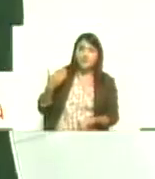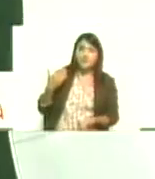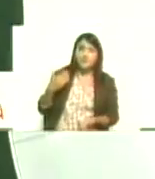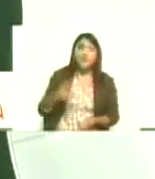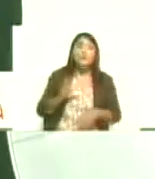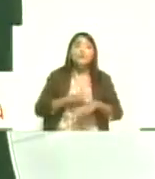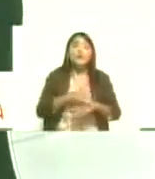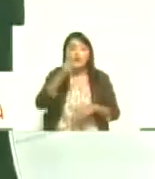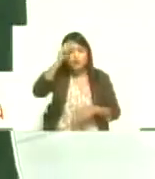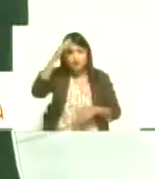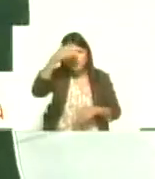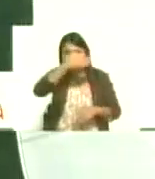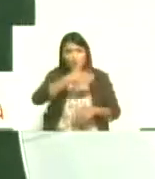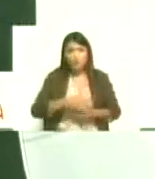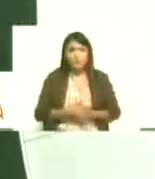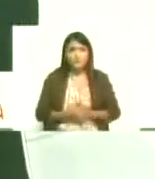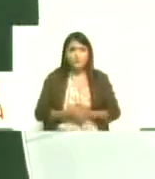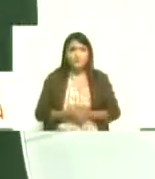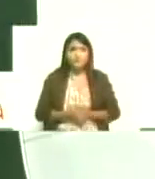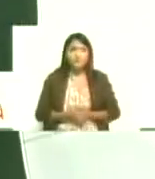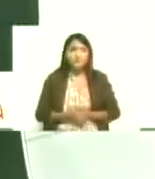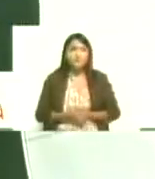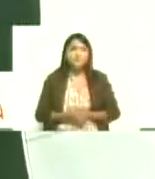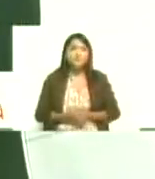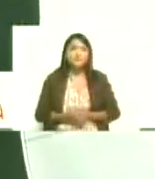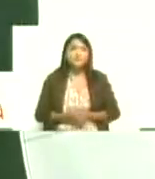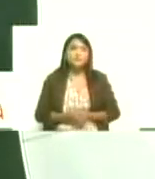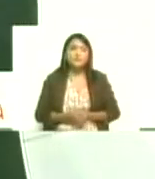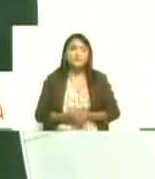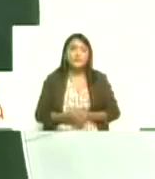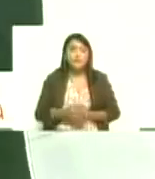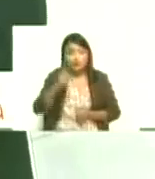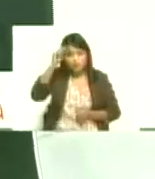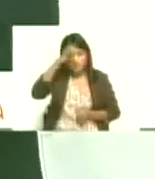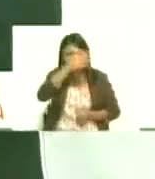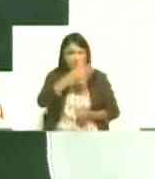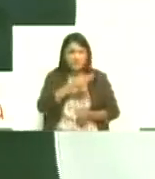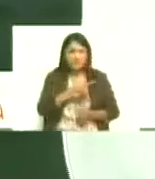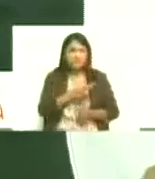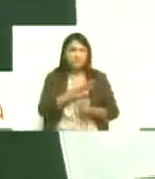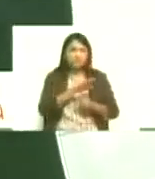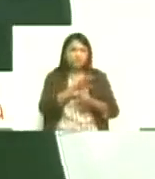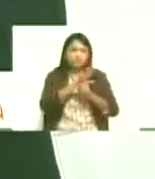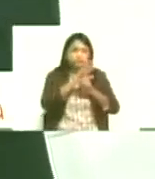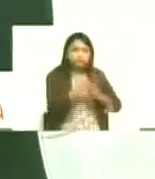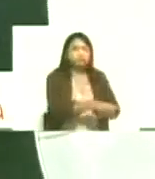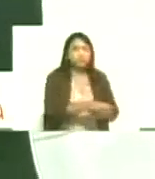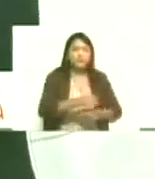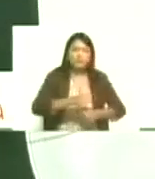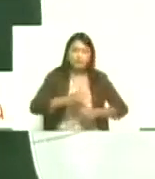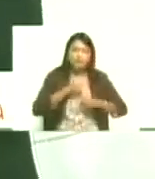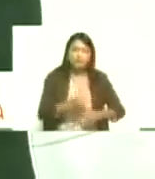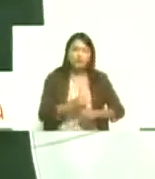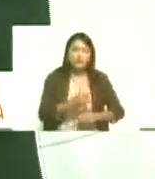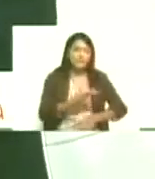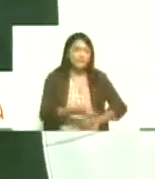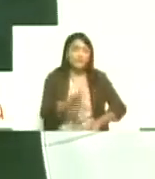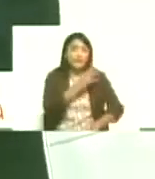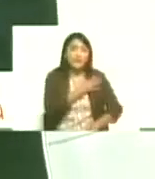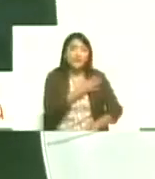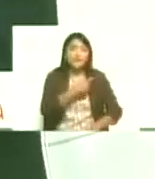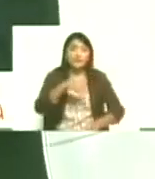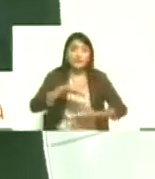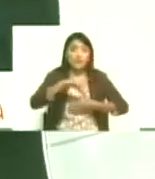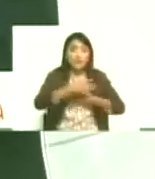Trump intentó la más grave arremetida contra un país de este continente en los últimos 50